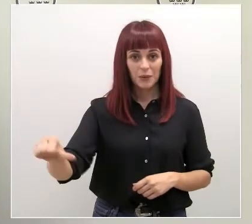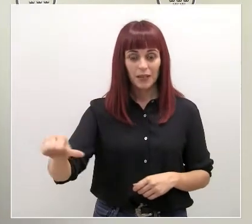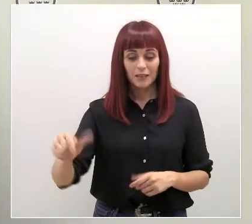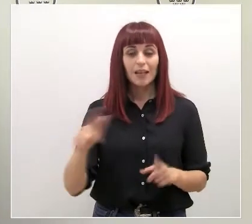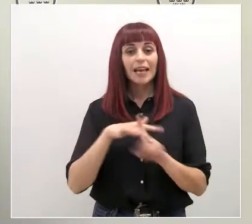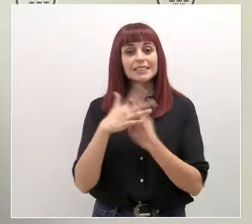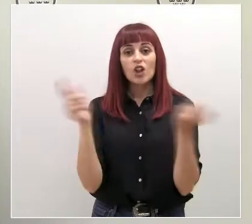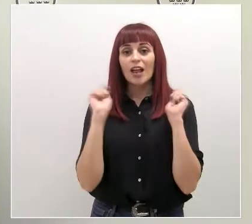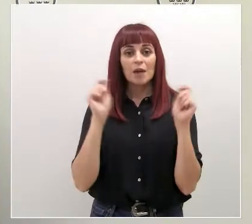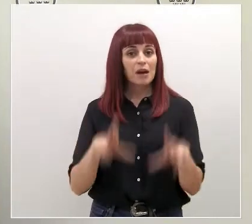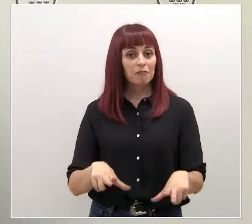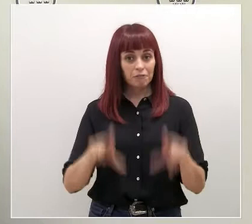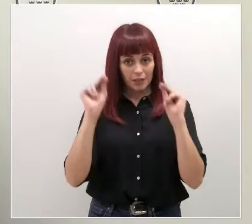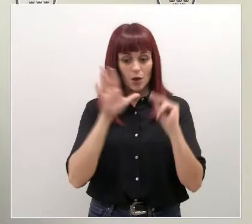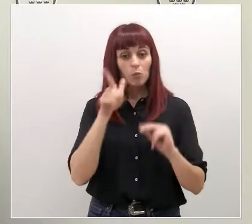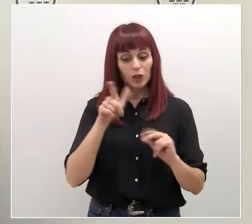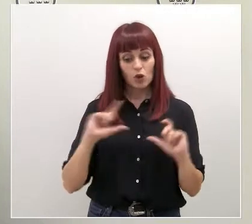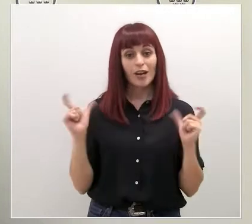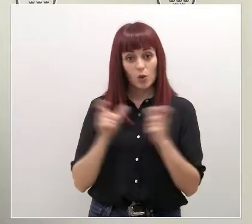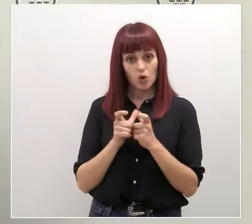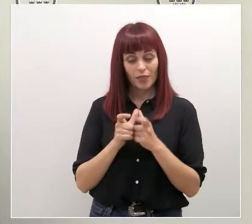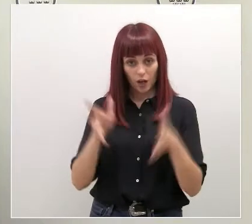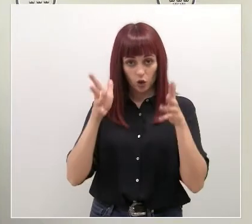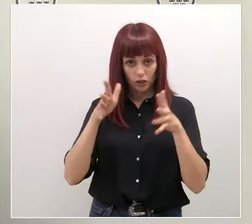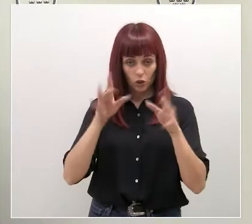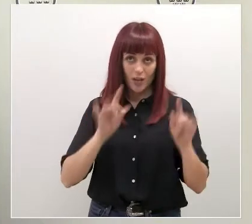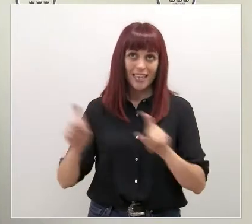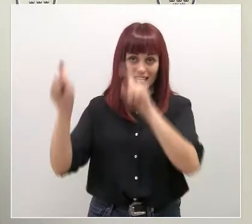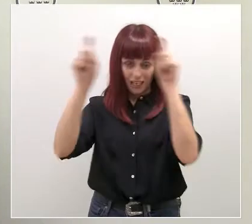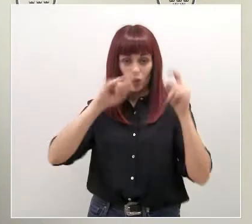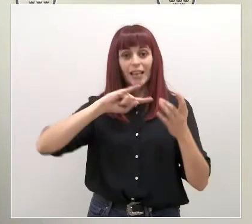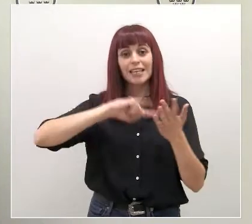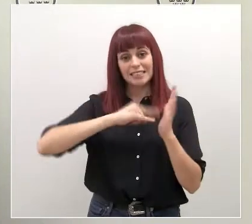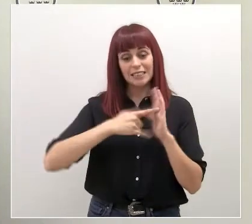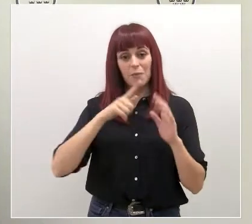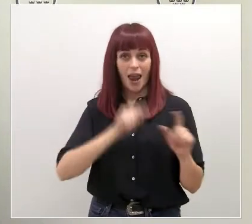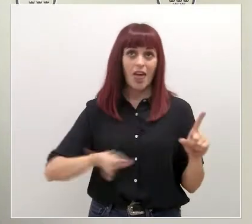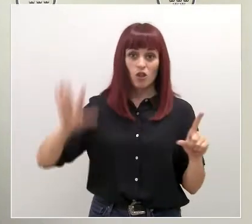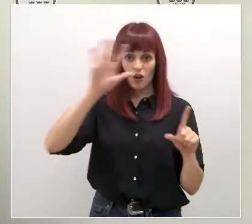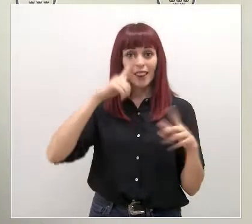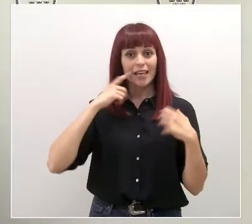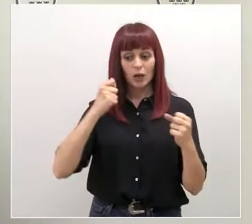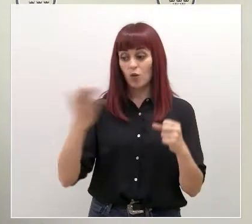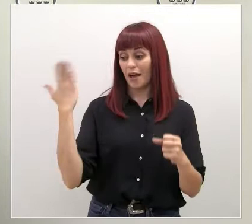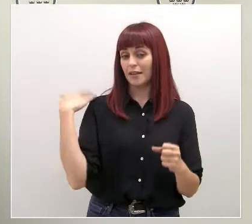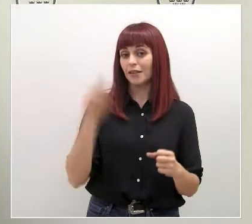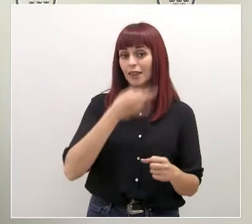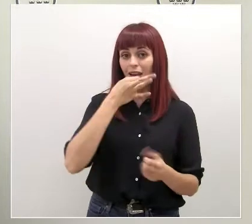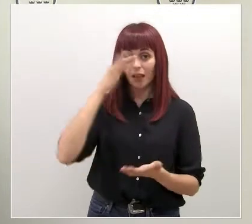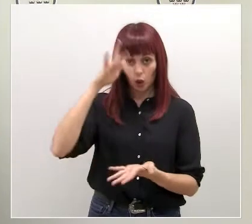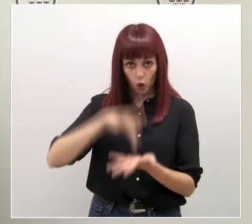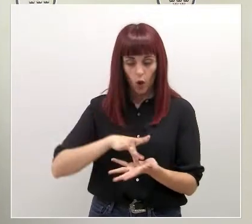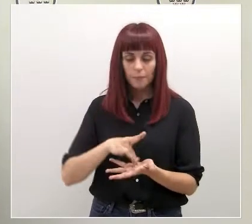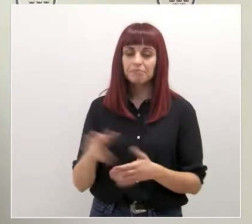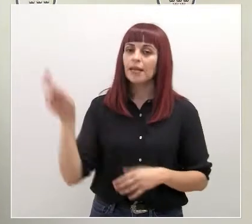el estado de alarma. Por ello, en la reunión del Consejo Interterritorial del Sistema Nacional de Salud, que tuvo lugar ayer tarde,